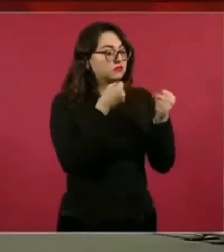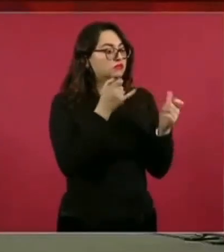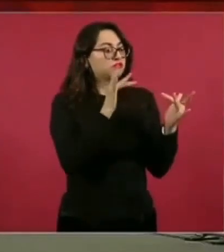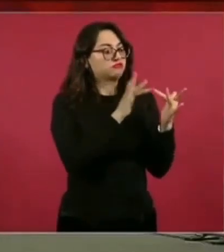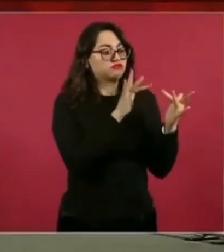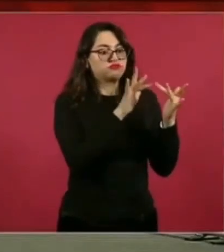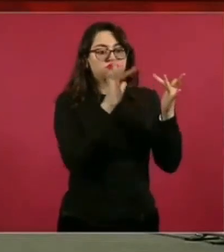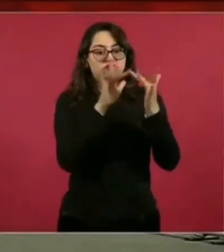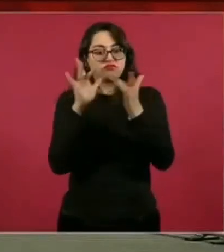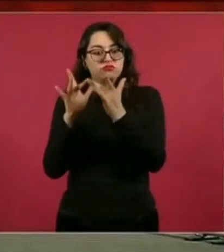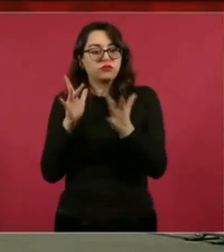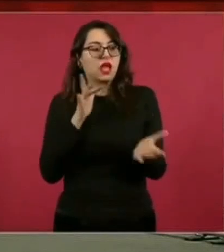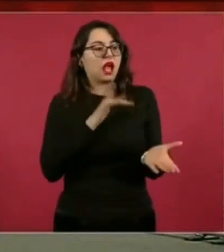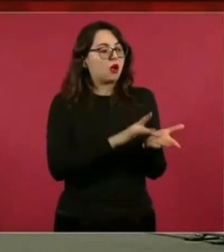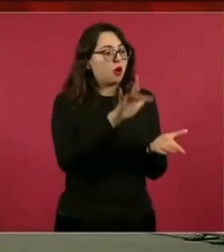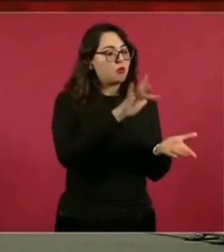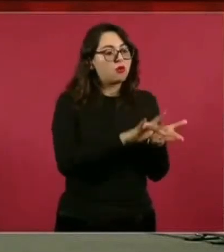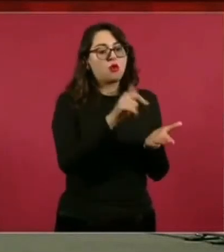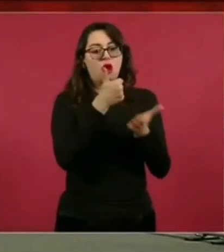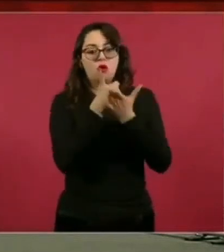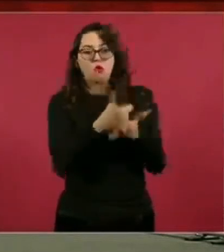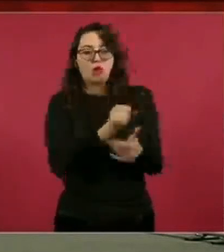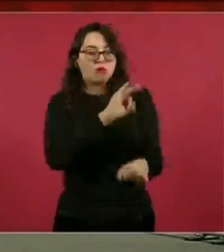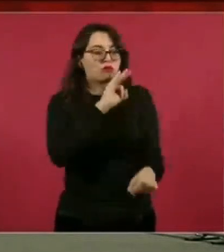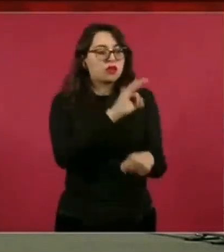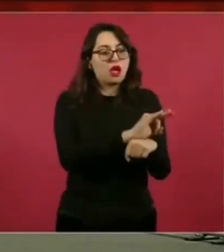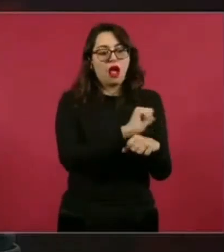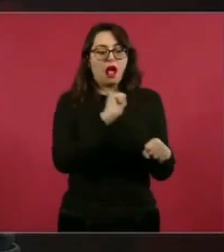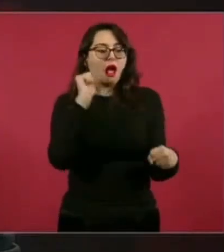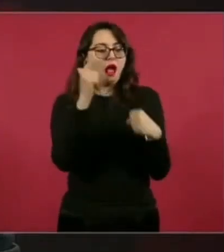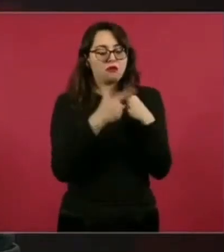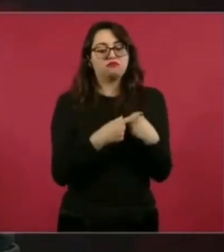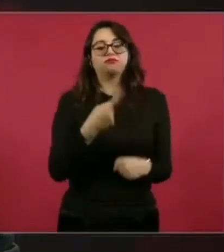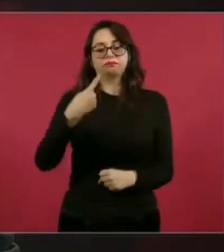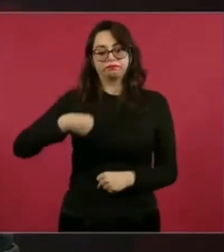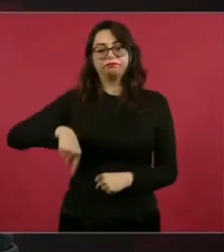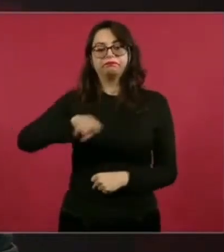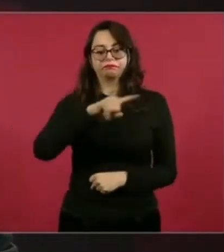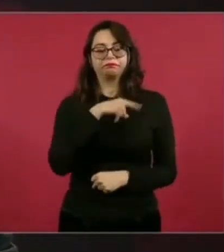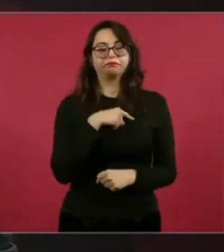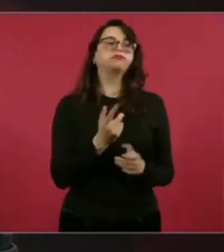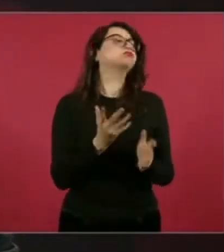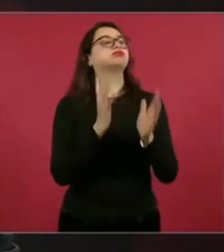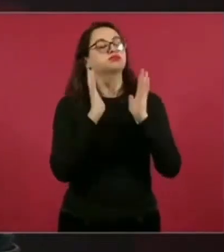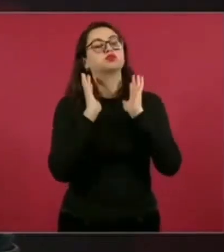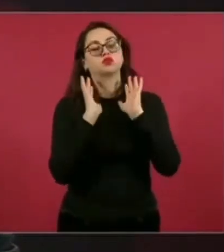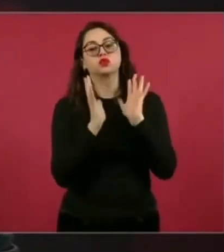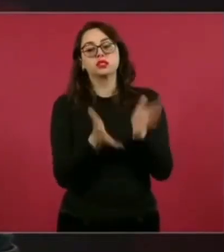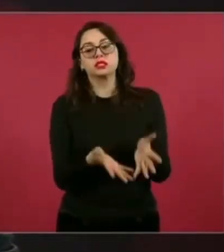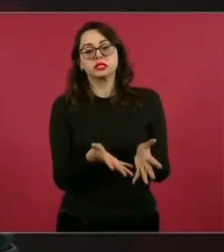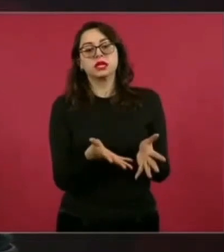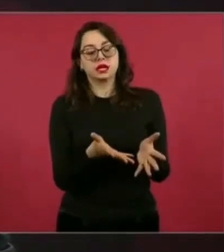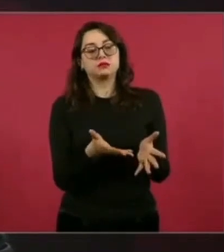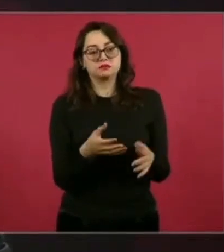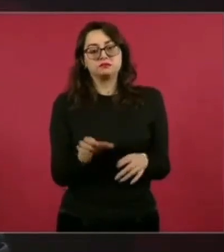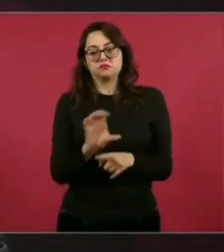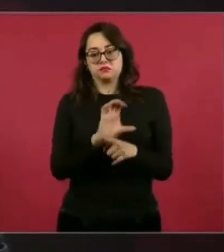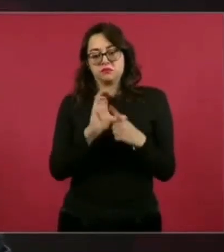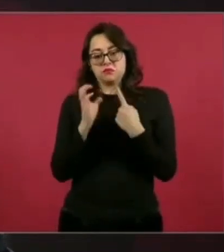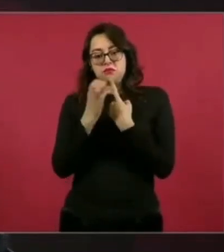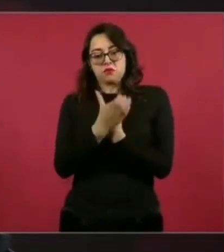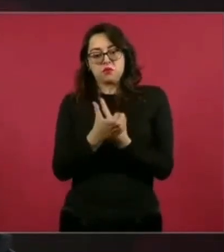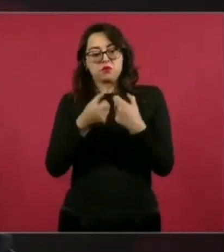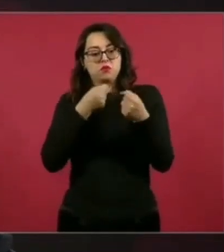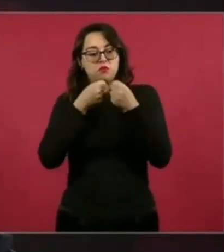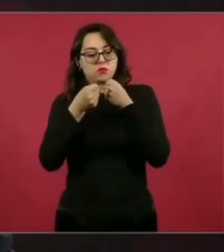las personas periodistas que lo necesiten. Informamos en ese sentido que el equipo del Mecanismo de